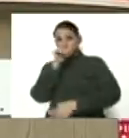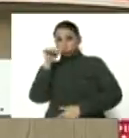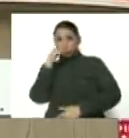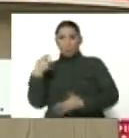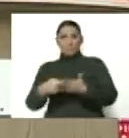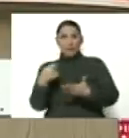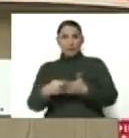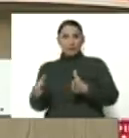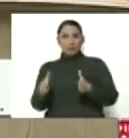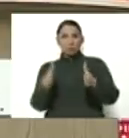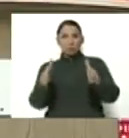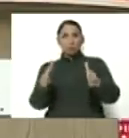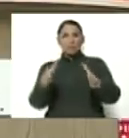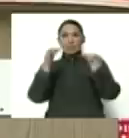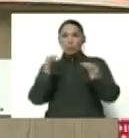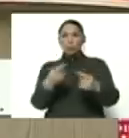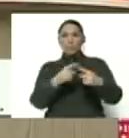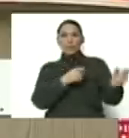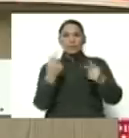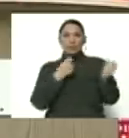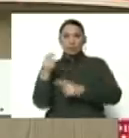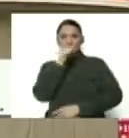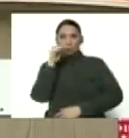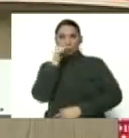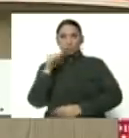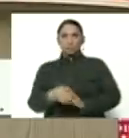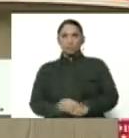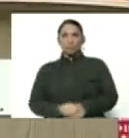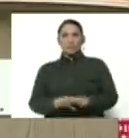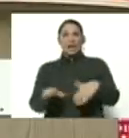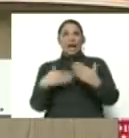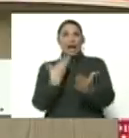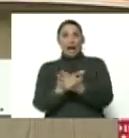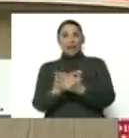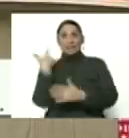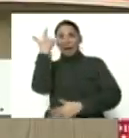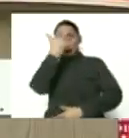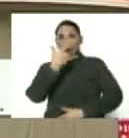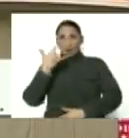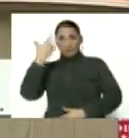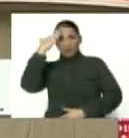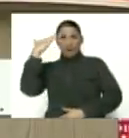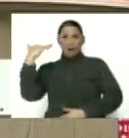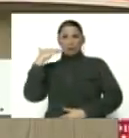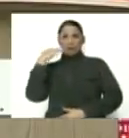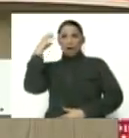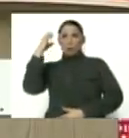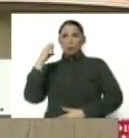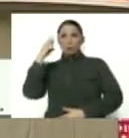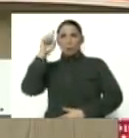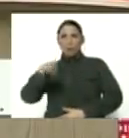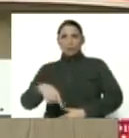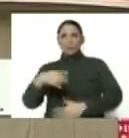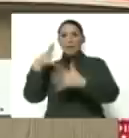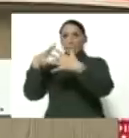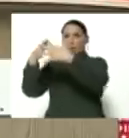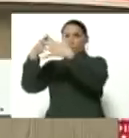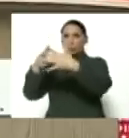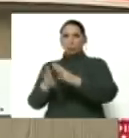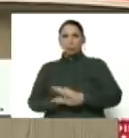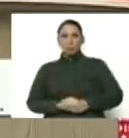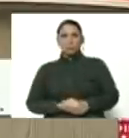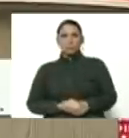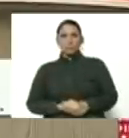rutas seguras para el traslado de su mercancía hacia África, hacia Europa y hacia los